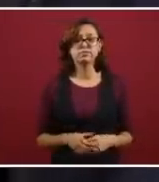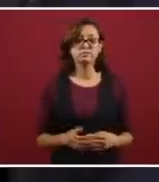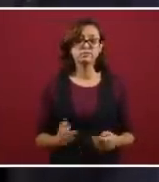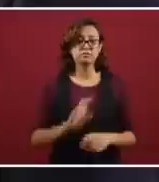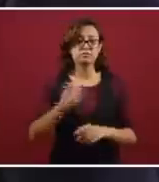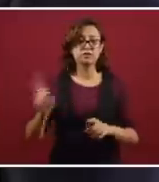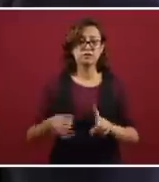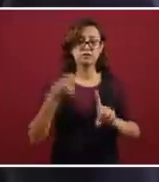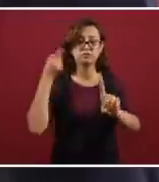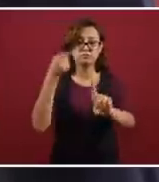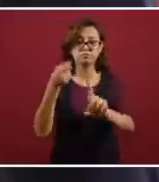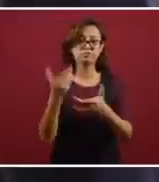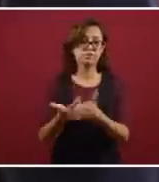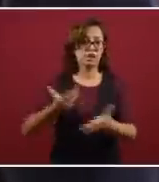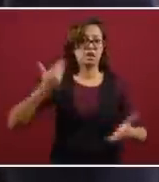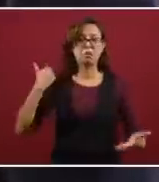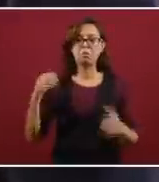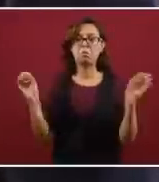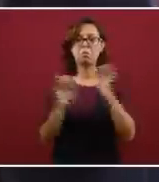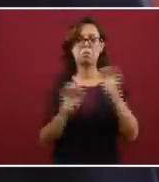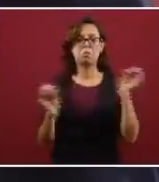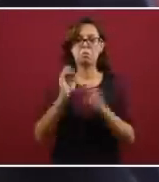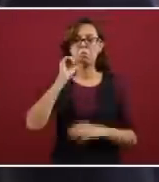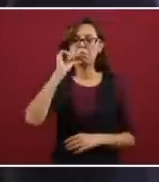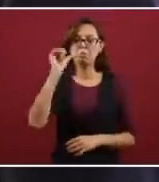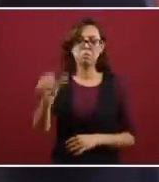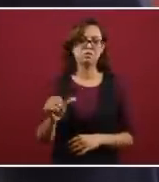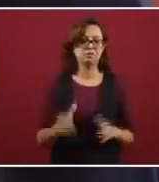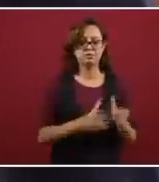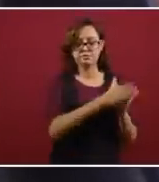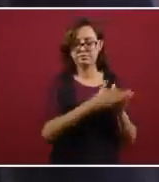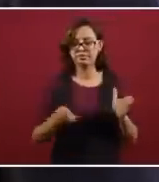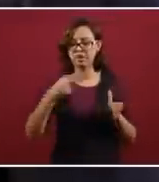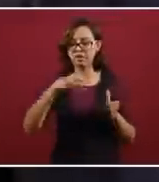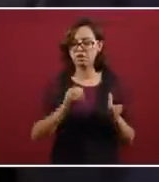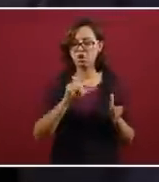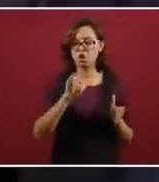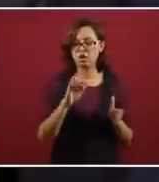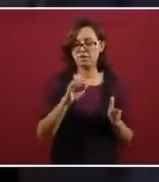principio no se aplicaba durante el periodo neoliberal.